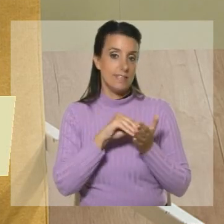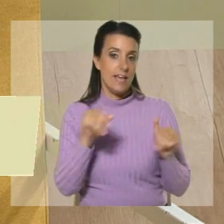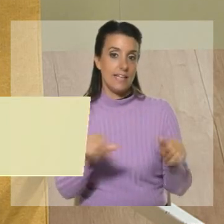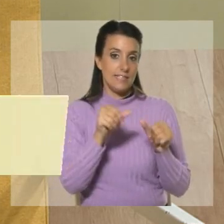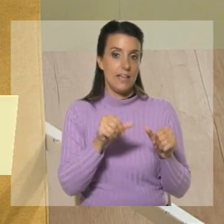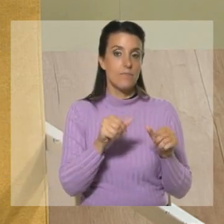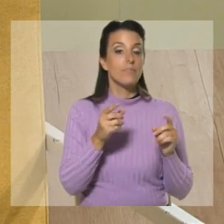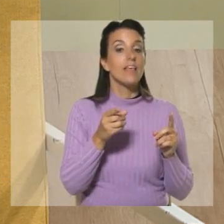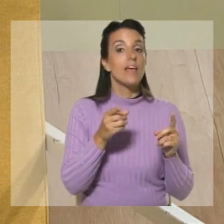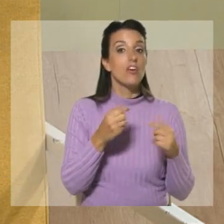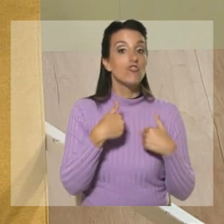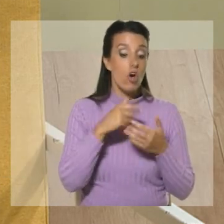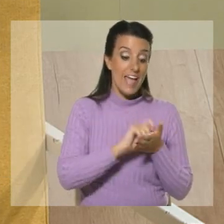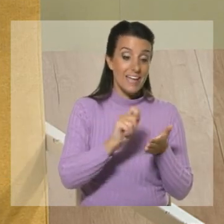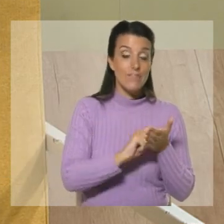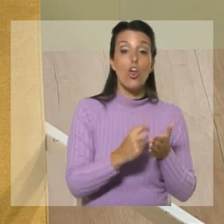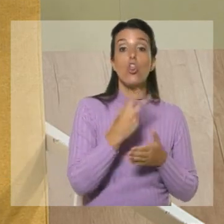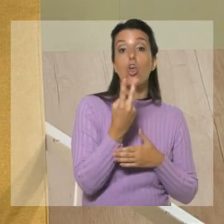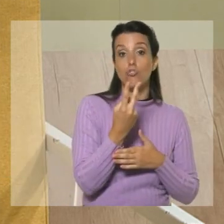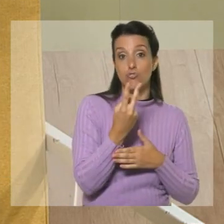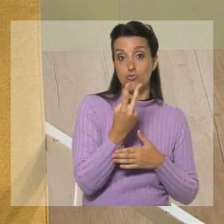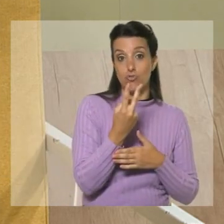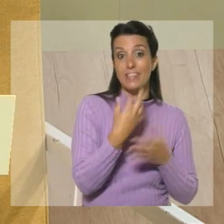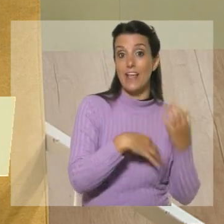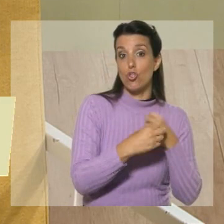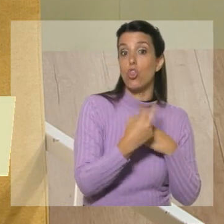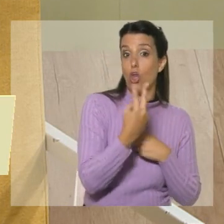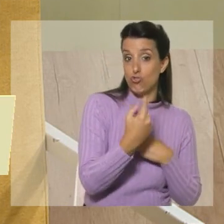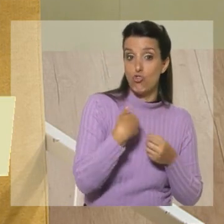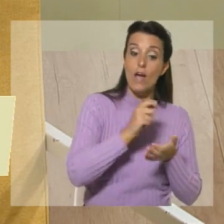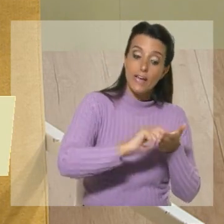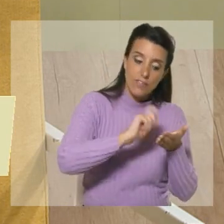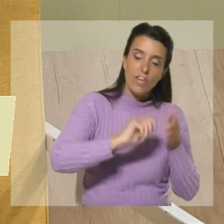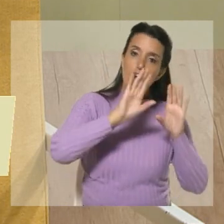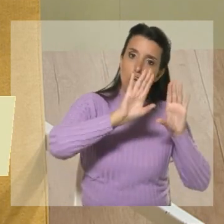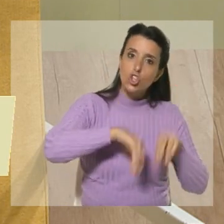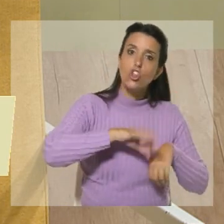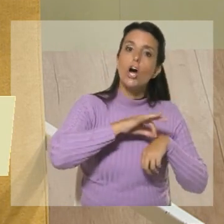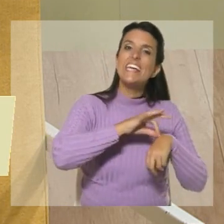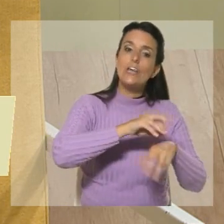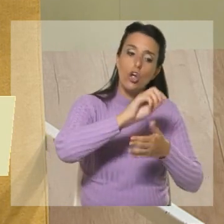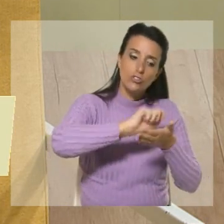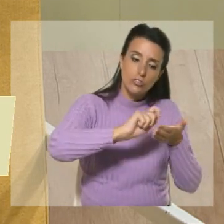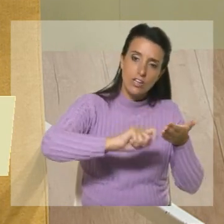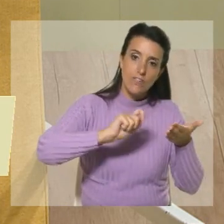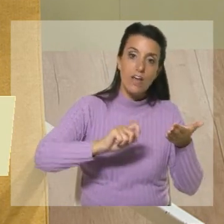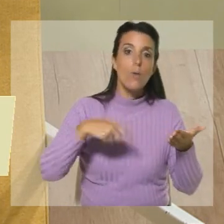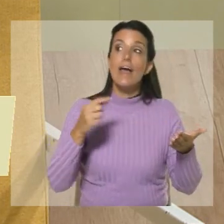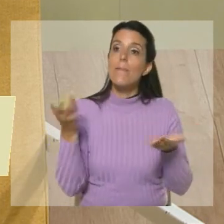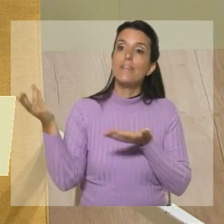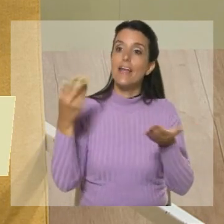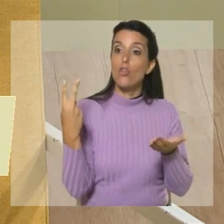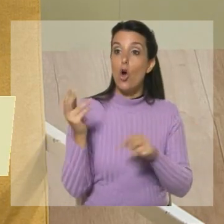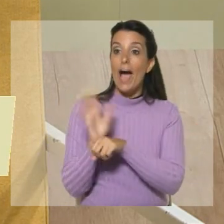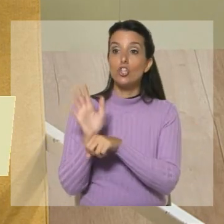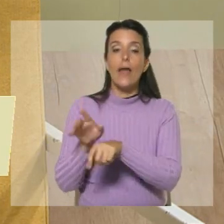en Llamaste a Walter. Yo escribí ambas obras en casa sola. Y después invité a dos directores distintos a que la dirigieran. En este